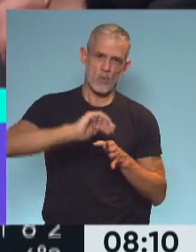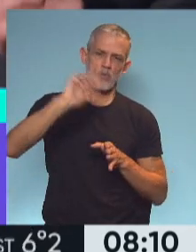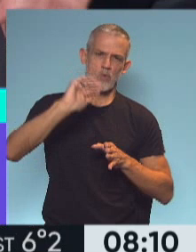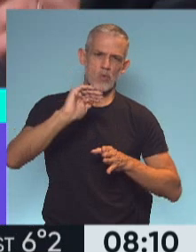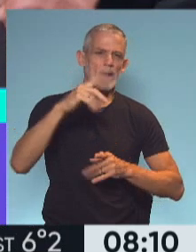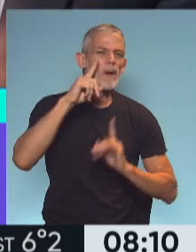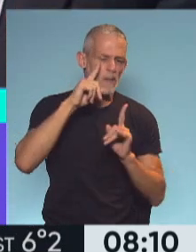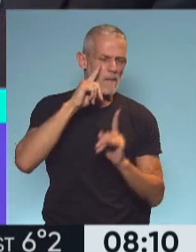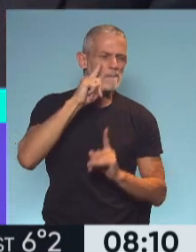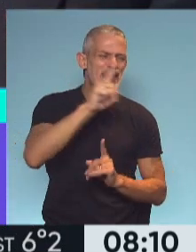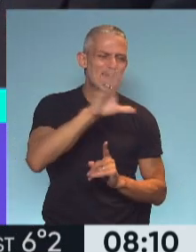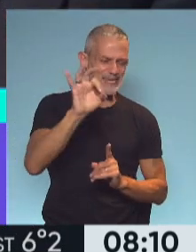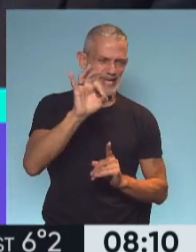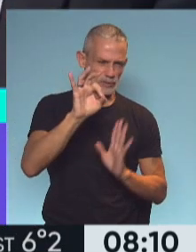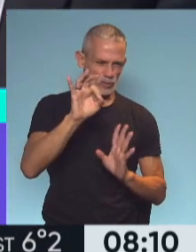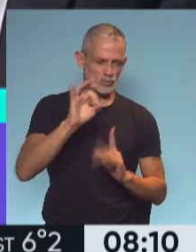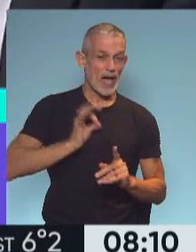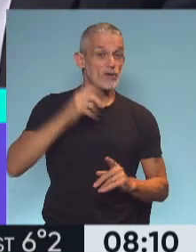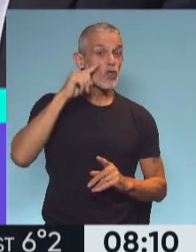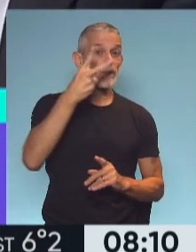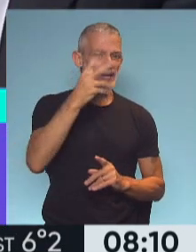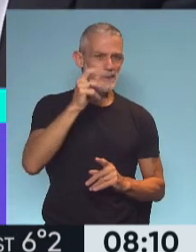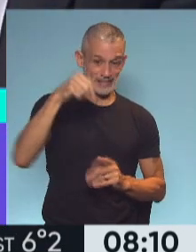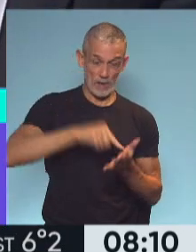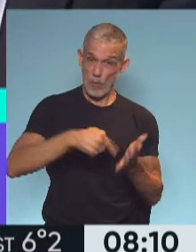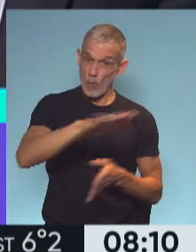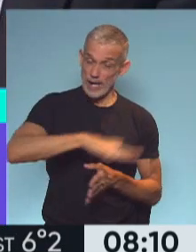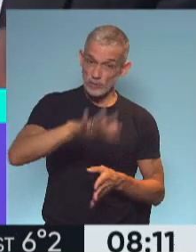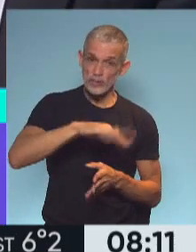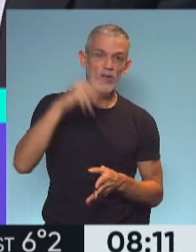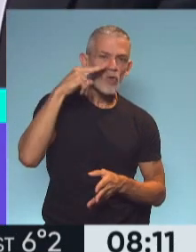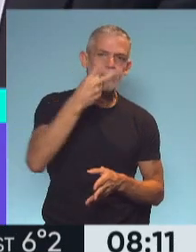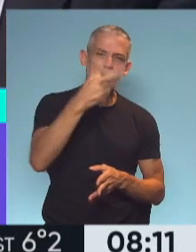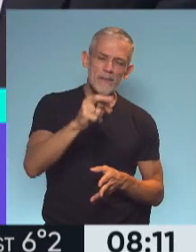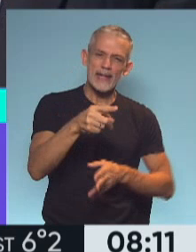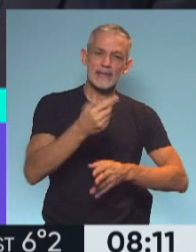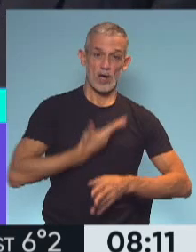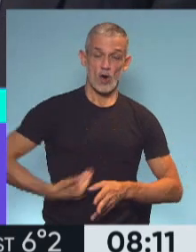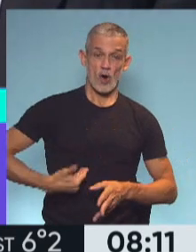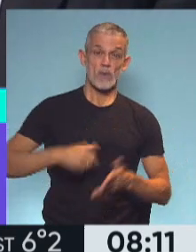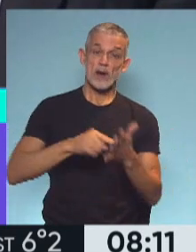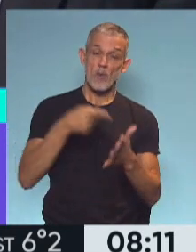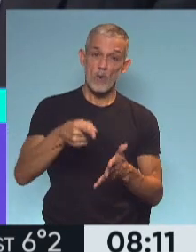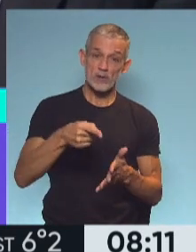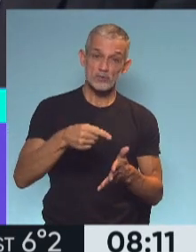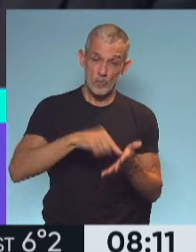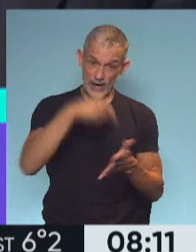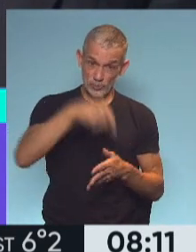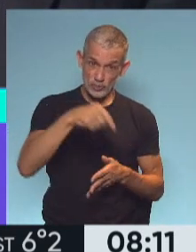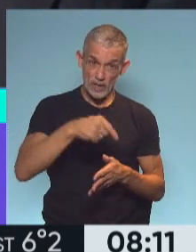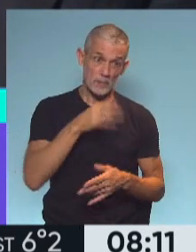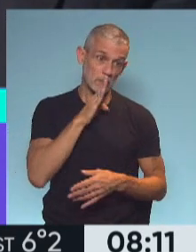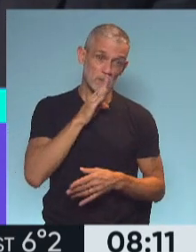con 1.500 en el 2020 aquí en Ciudad Autónoma de Buenos Aires, el gobierno porteño no